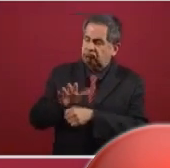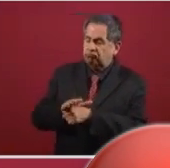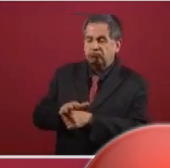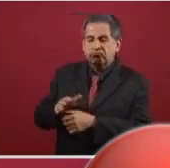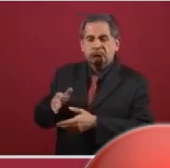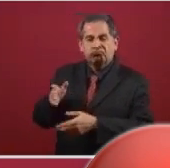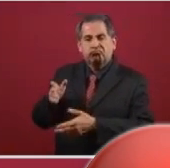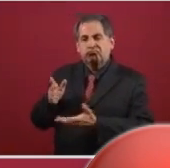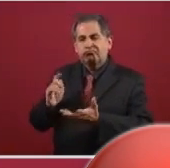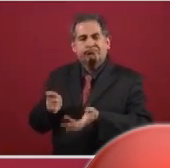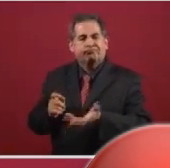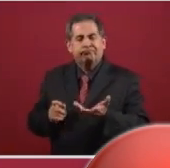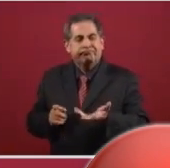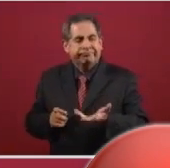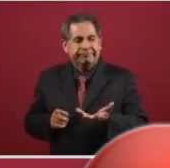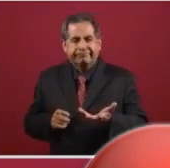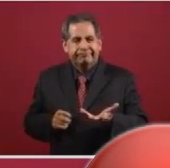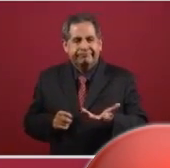impulsar